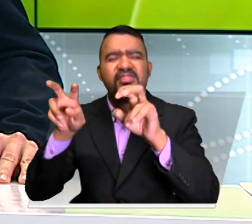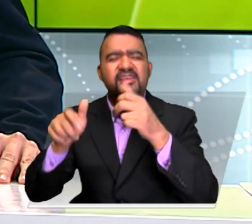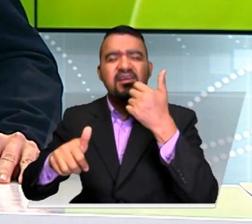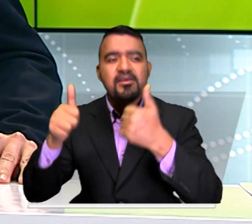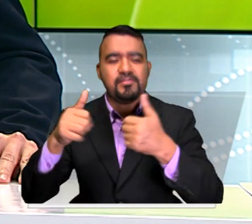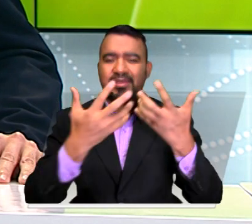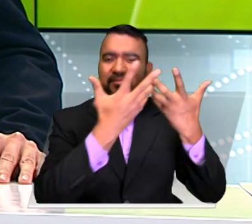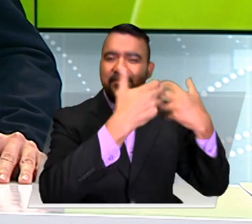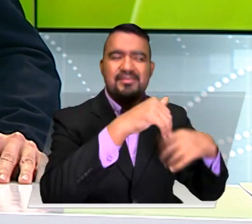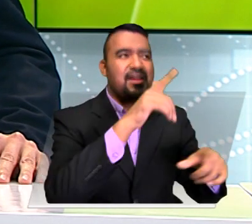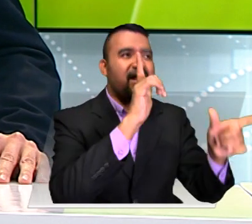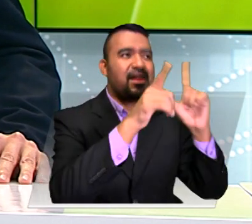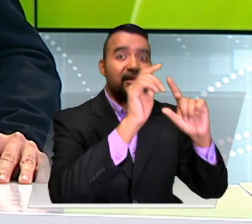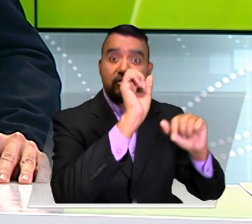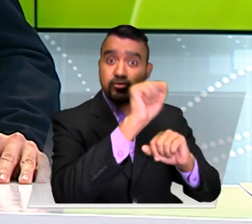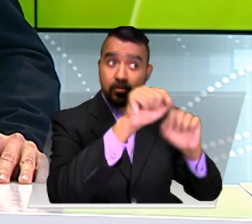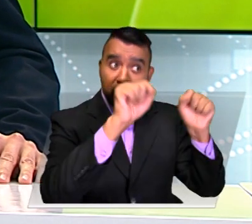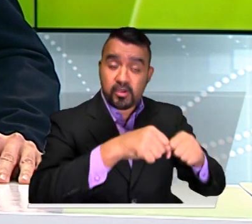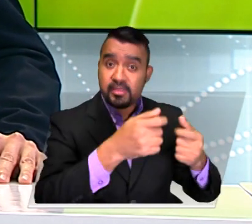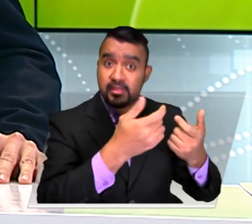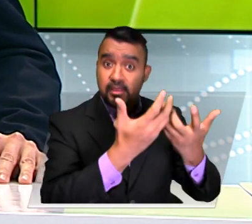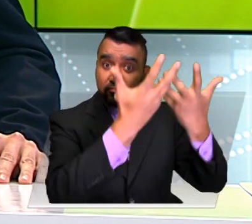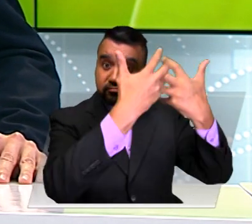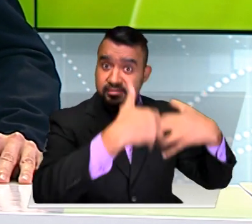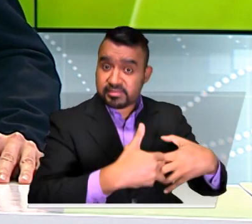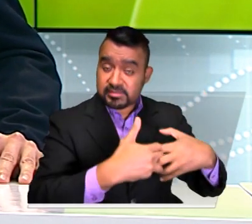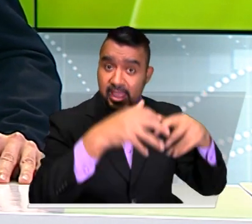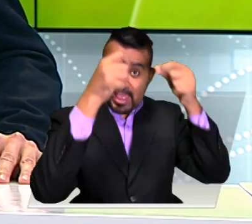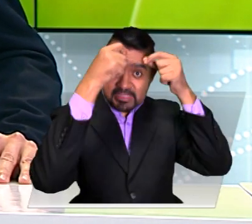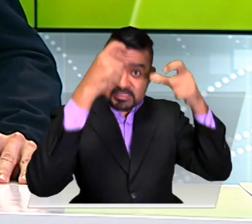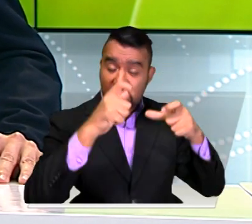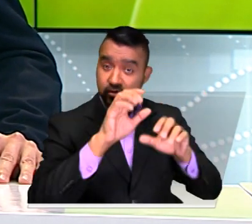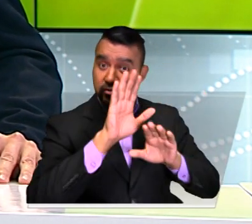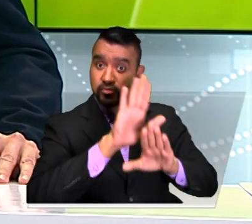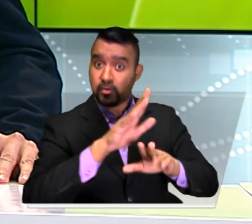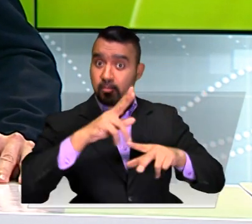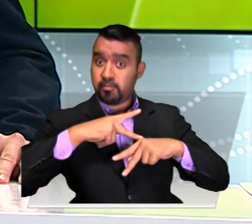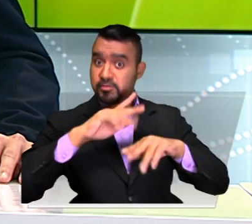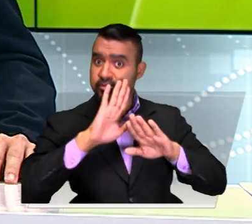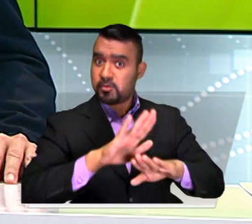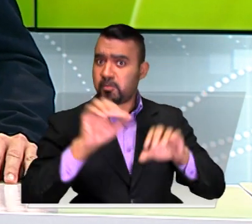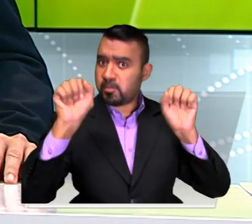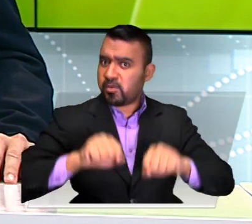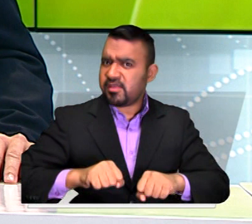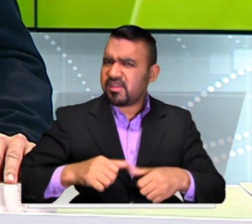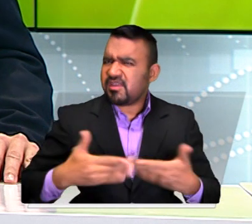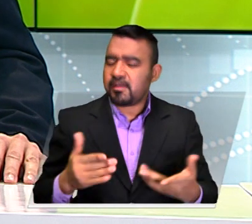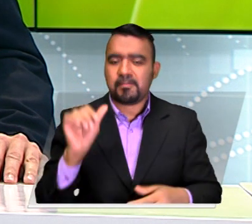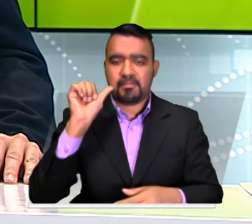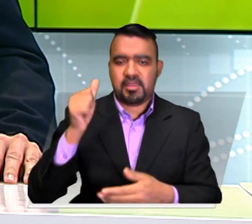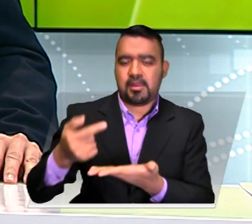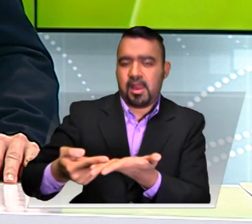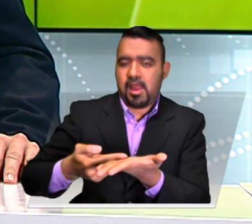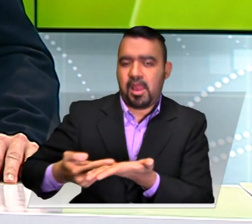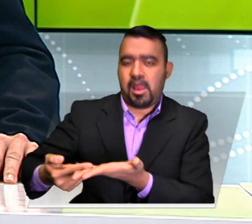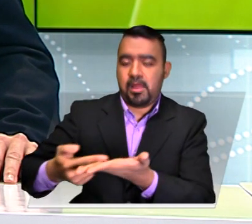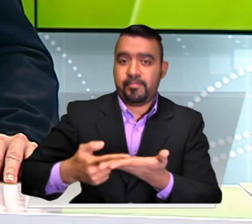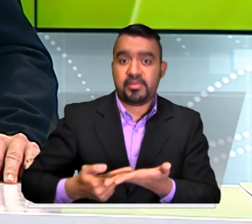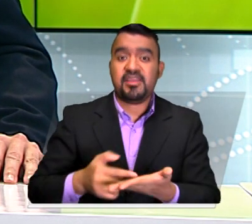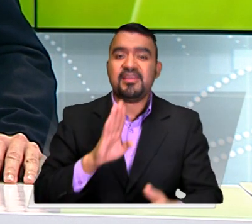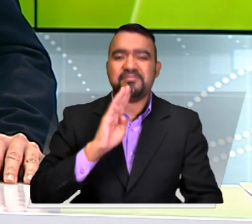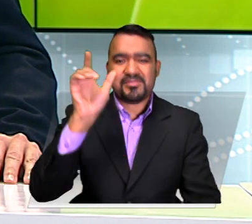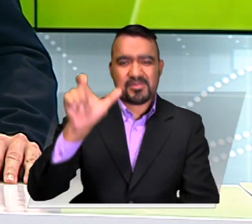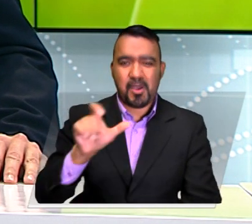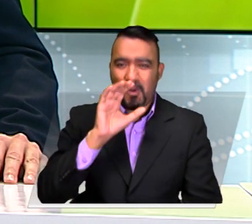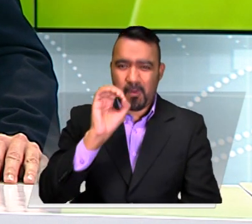parte del gobernador Aníbal Gaviria Correa. En Teleantioquia Noticias consultamos a un experto para saber qué implica esta transformación.